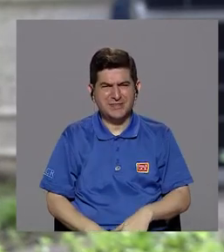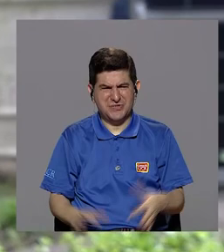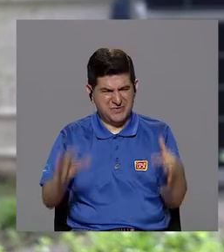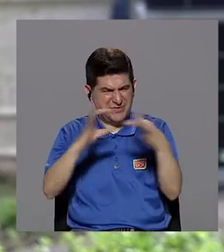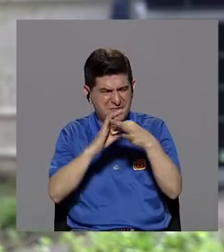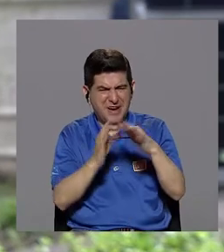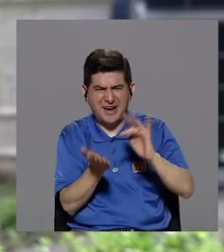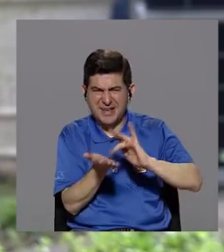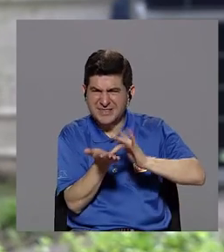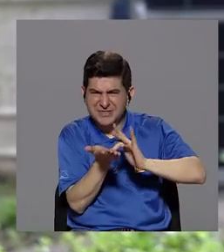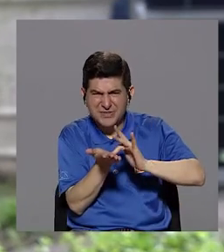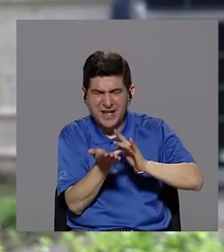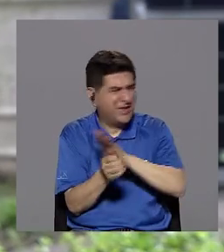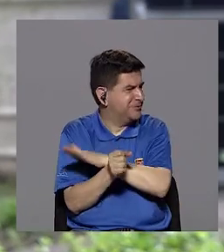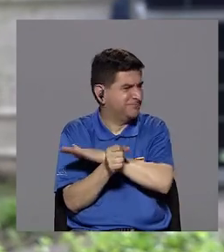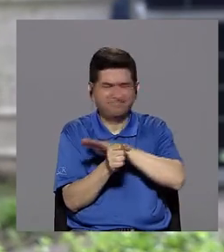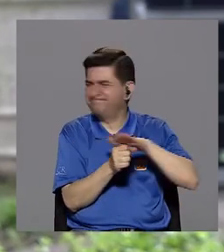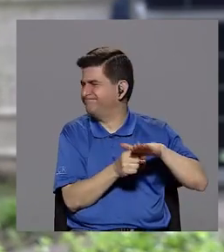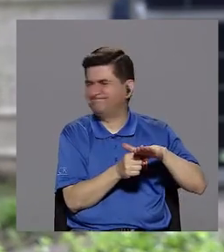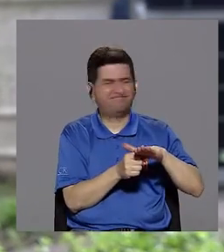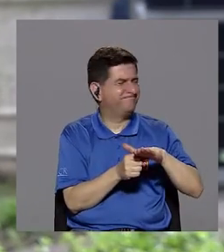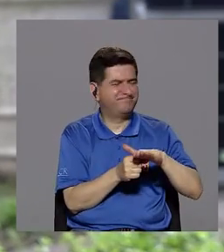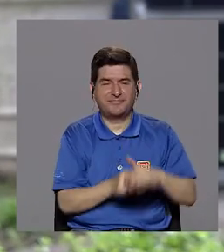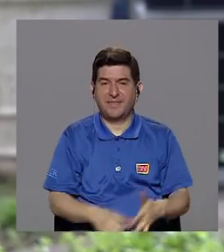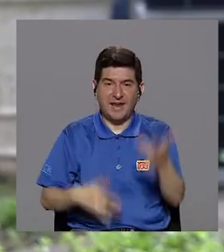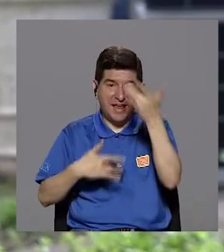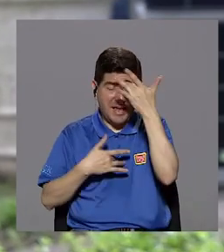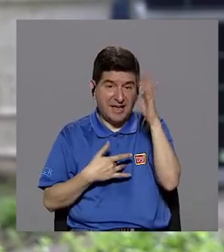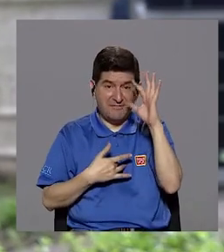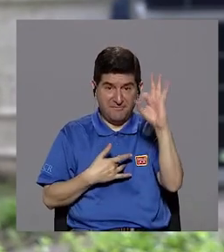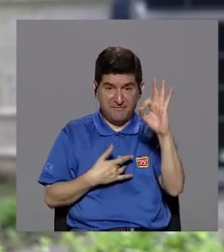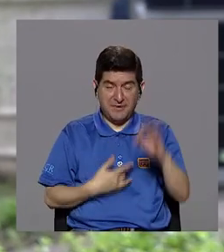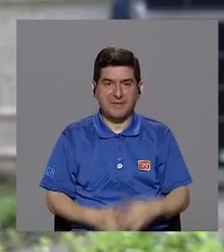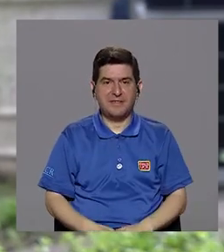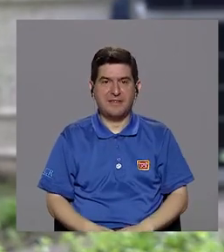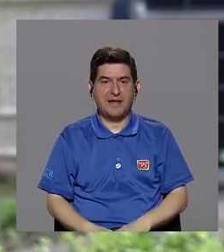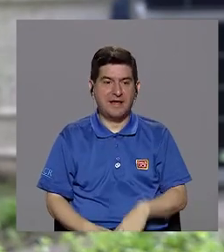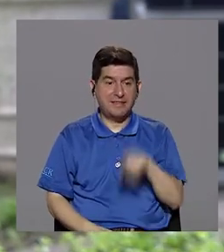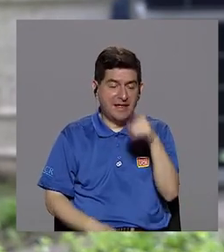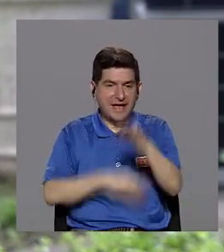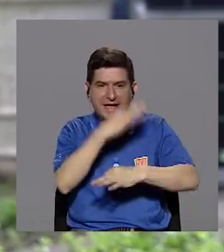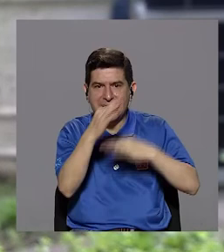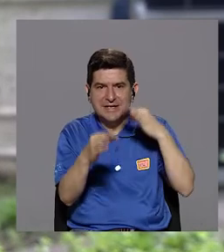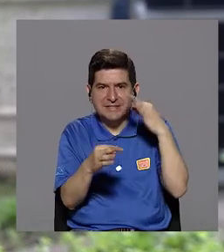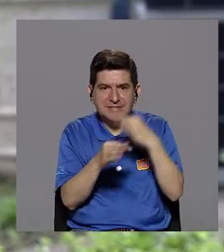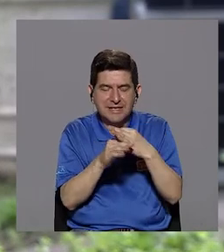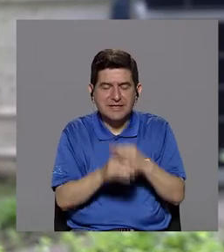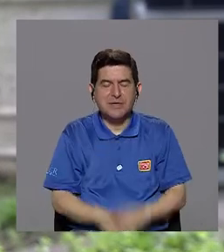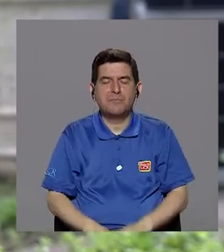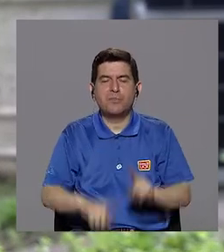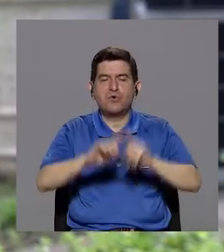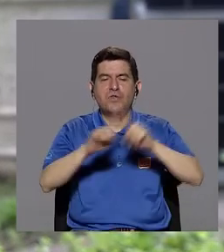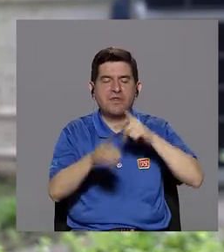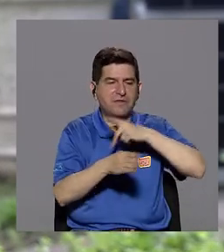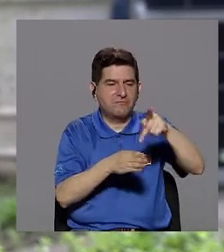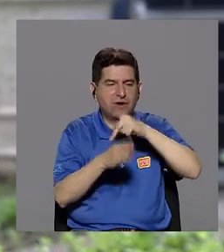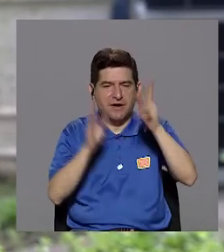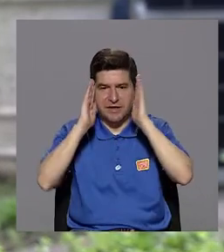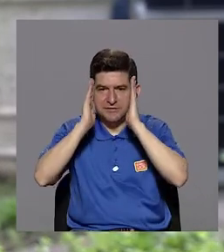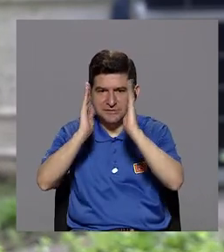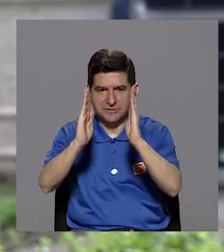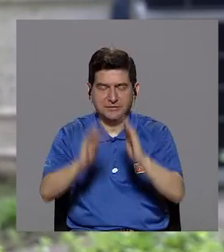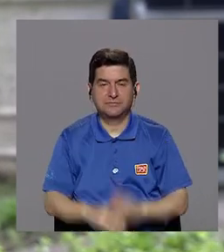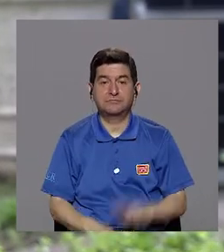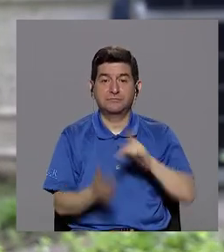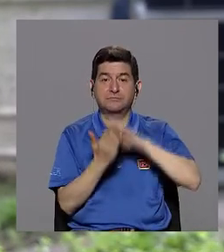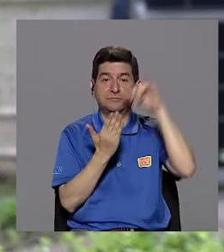medicamentos podría ser insuficiente y que la fibromialgia es una enfermedad de abordaje multidisciplinario. Entonces